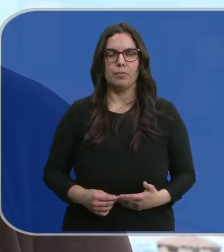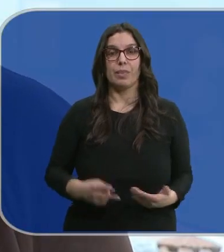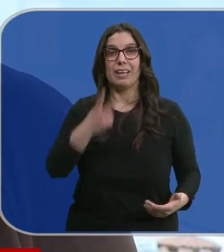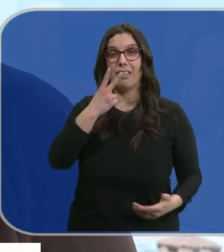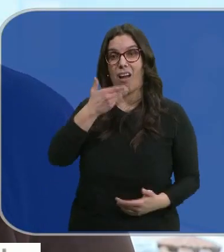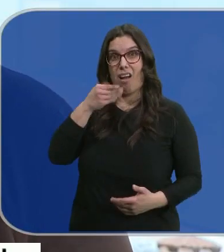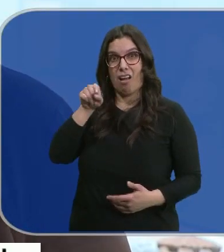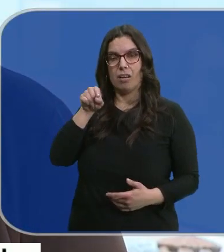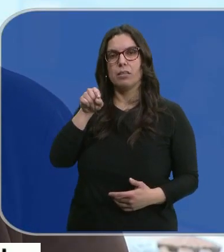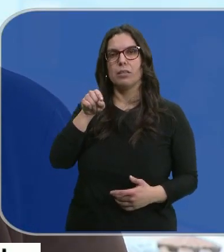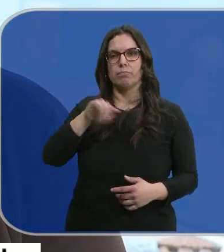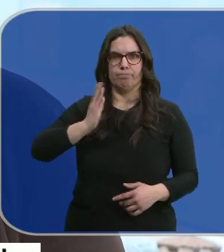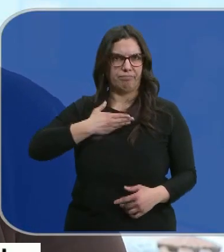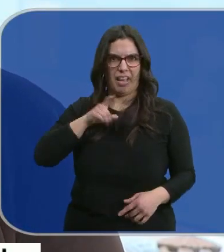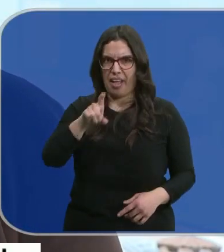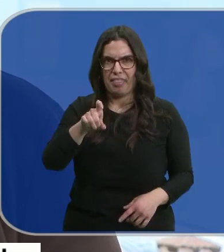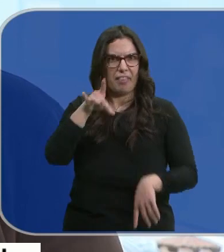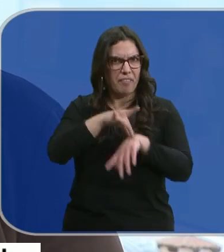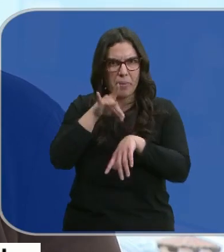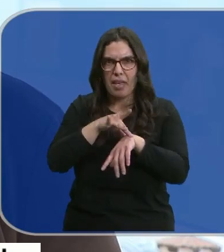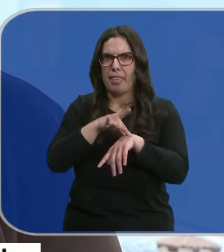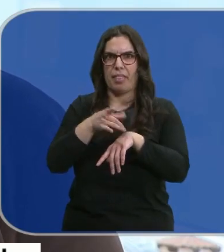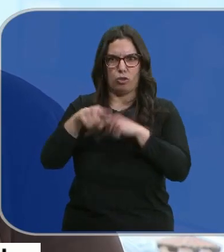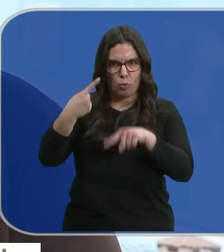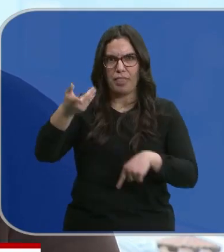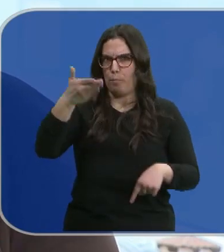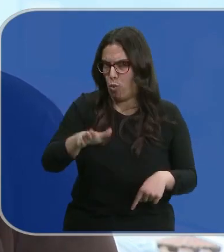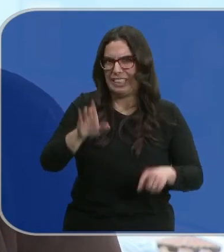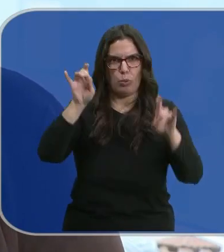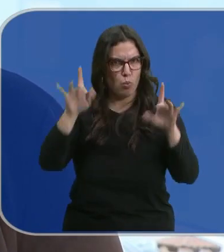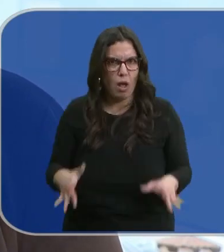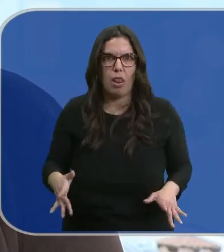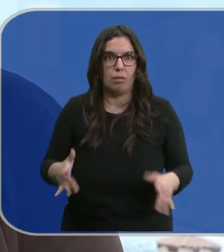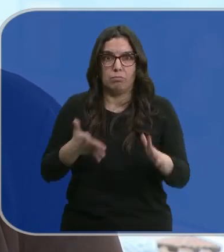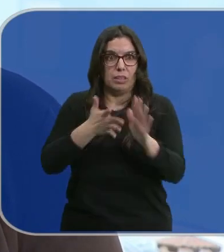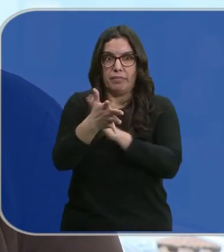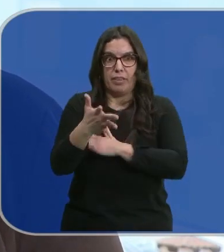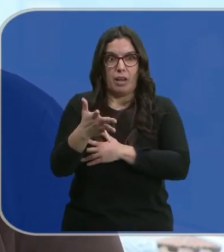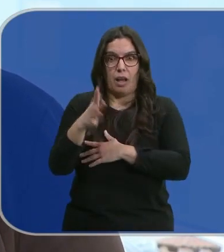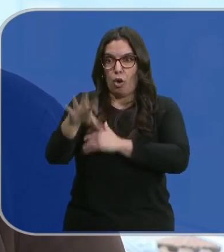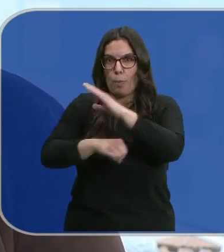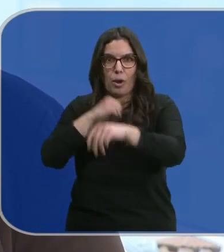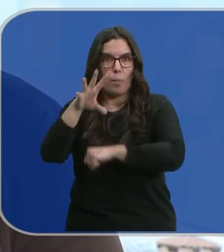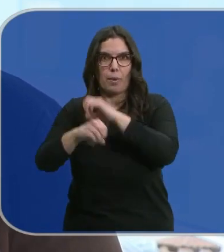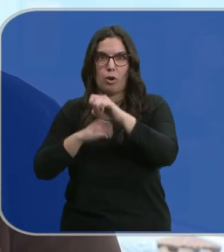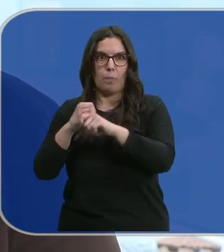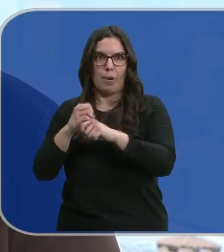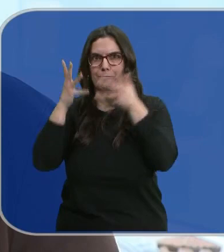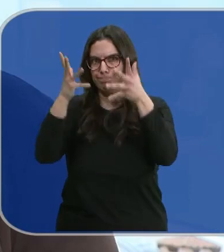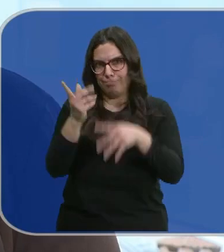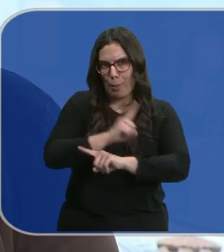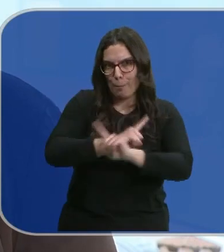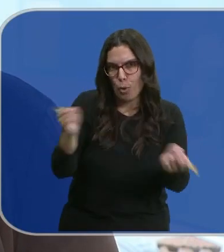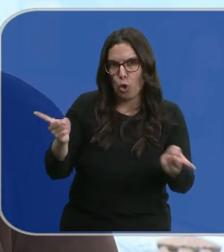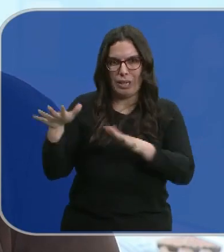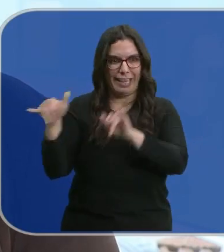Tabaco calentado provoca cáncer, provoca enfermedades, provoca muerte y que por lo tanto su consumo está totalmente